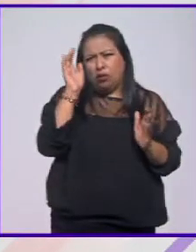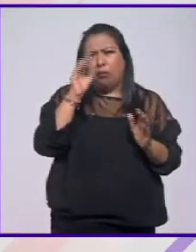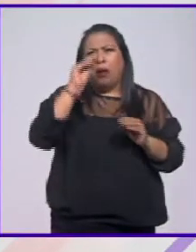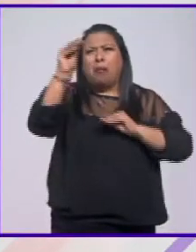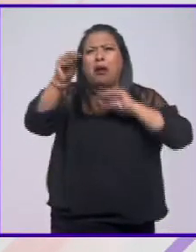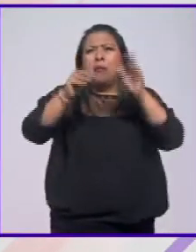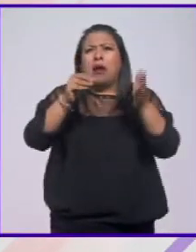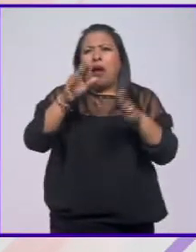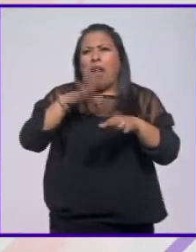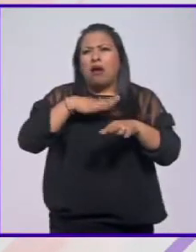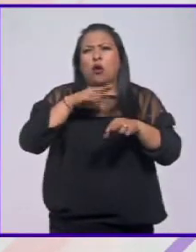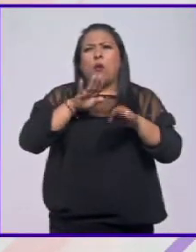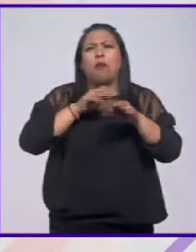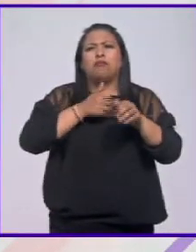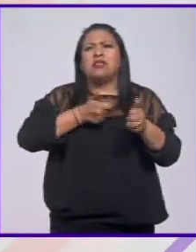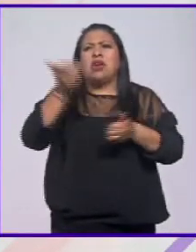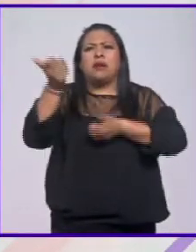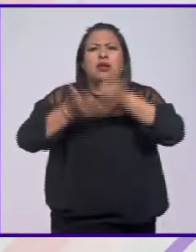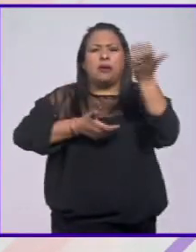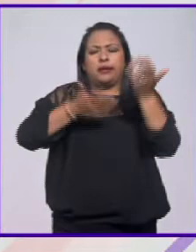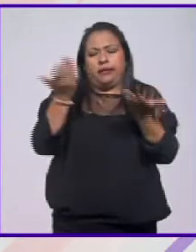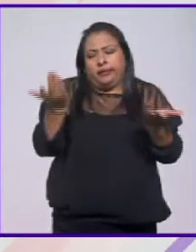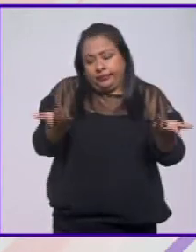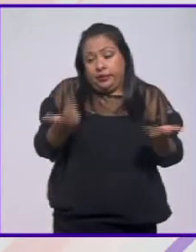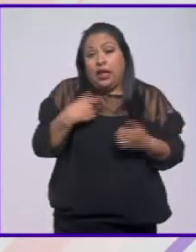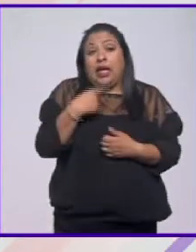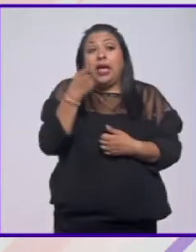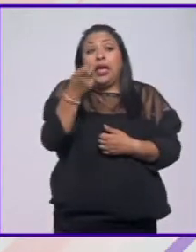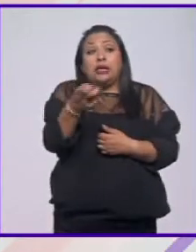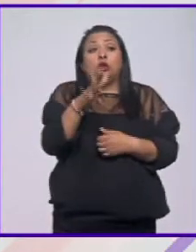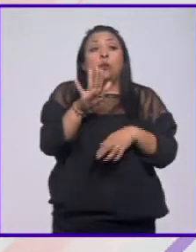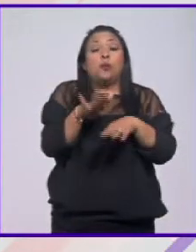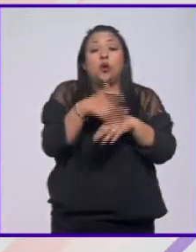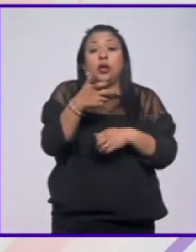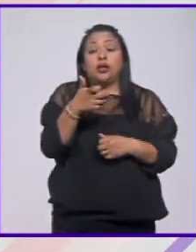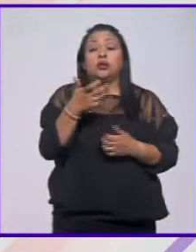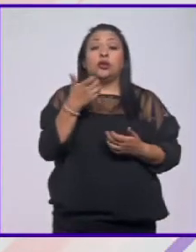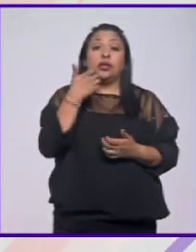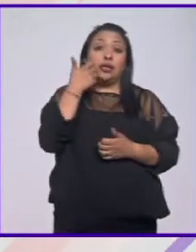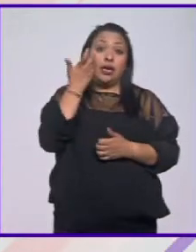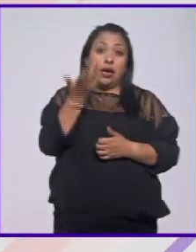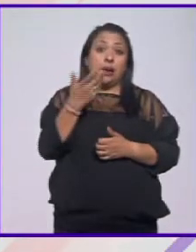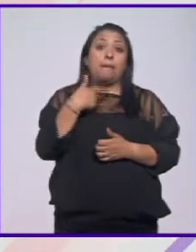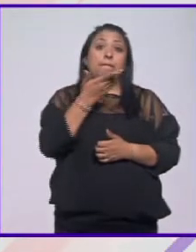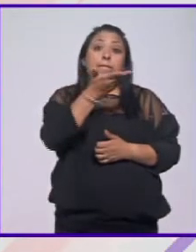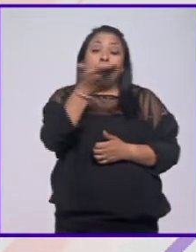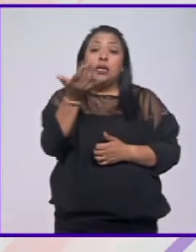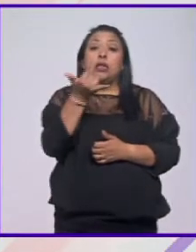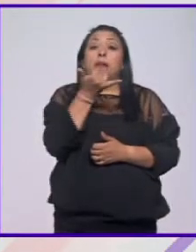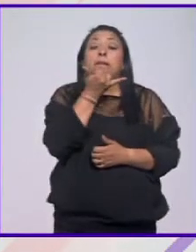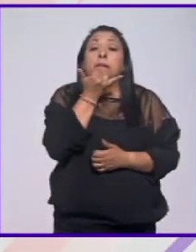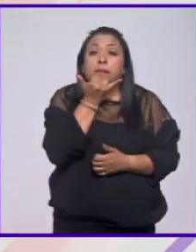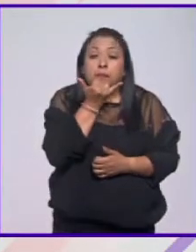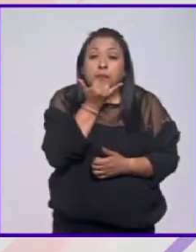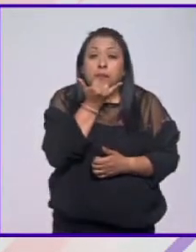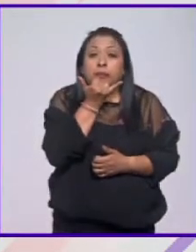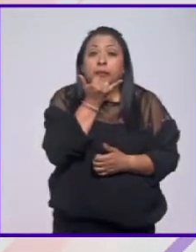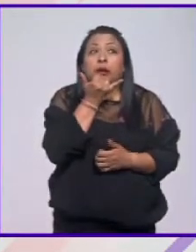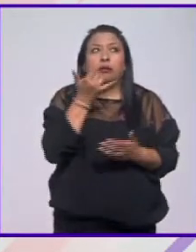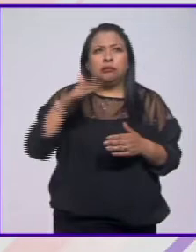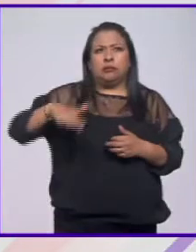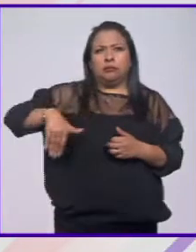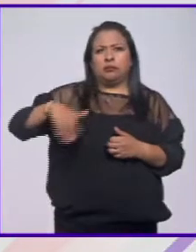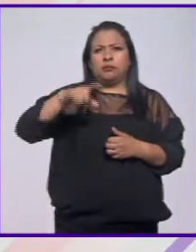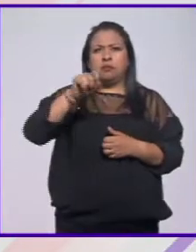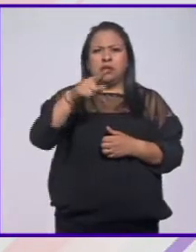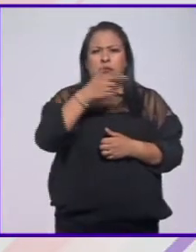mundo, menos en Egipto, ¿no? Entonces, bueno, pues de ahí se deriva el hecho de que se pidan estas disculpas. Bueno,